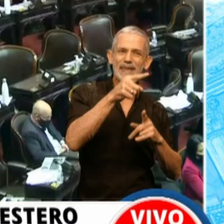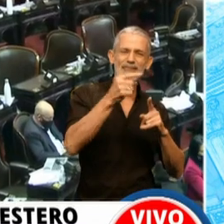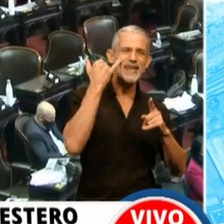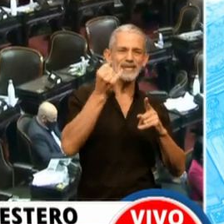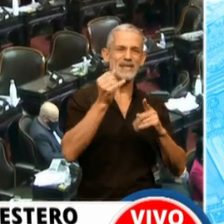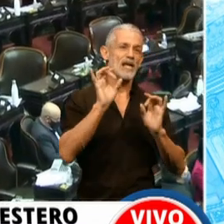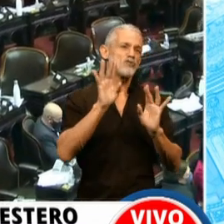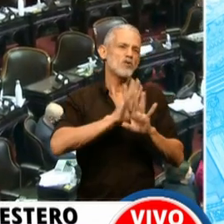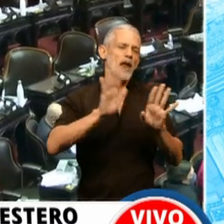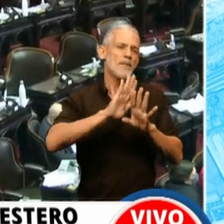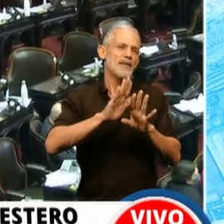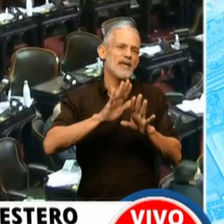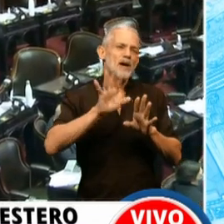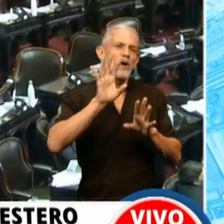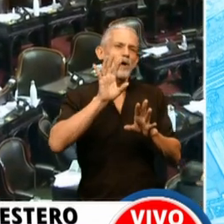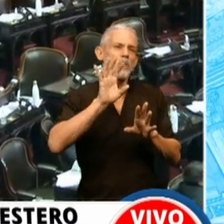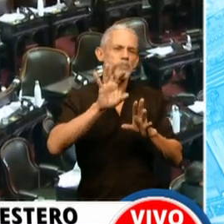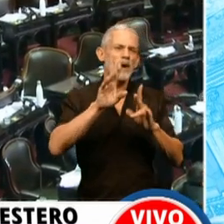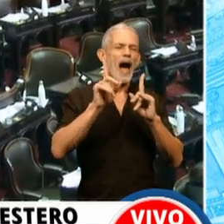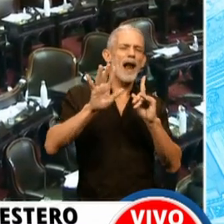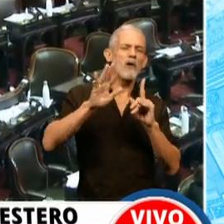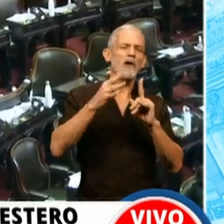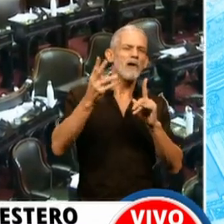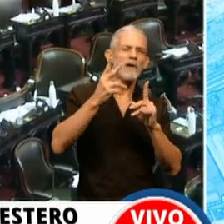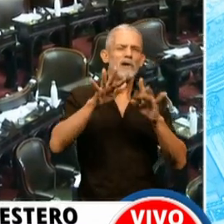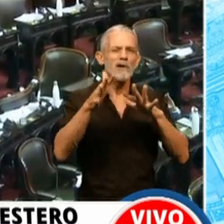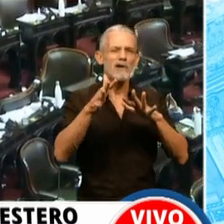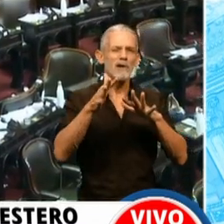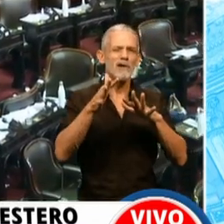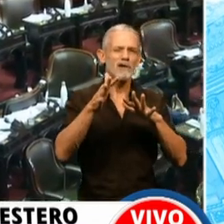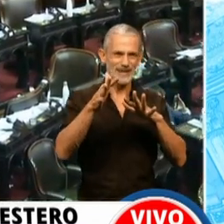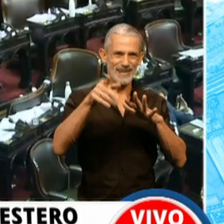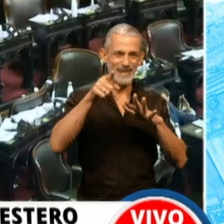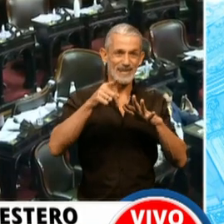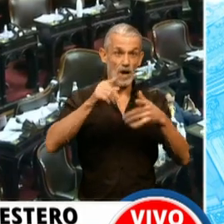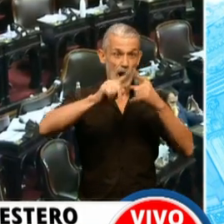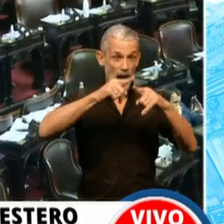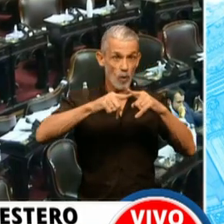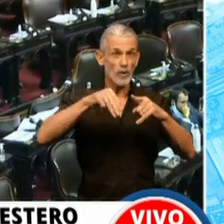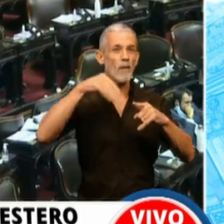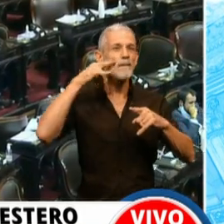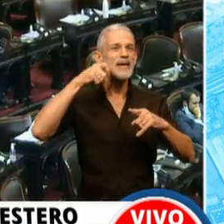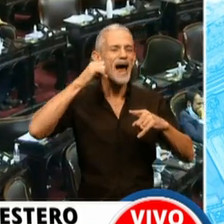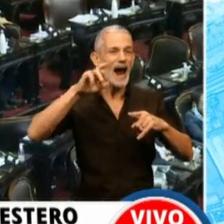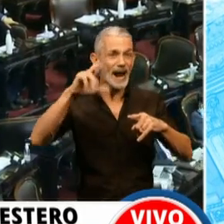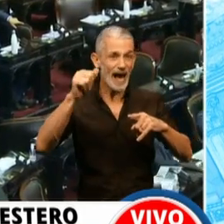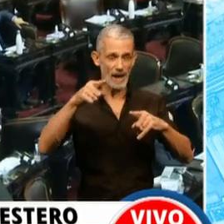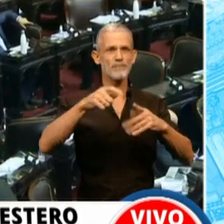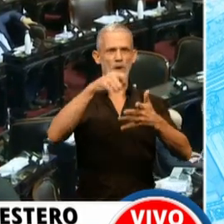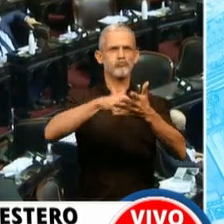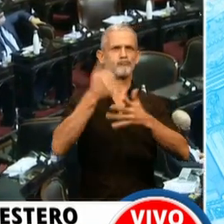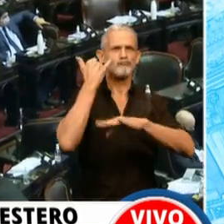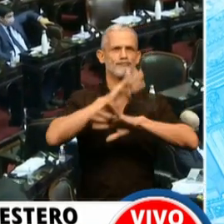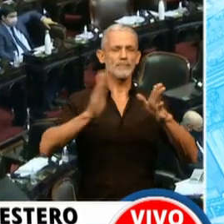solamente se había establecido algo muy precario y a partir de este pacto de mineral es cuando se